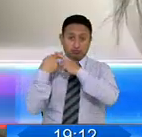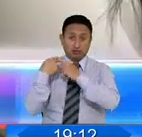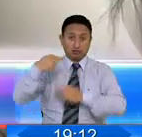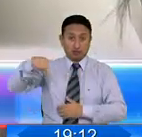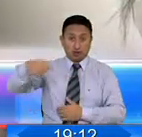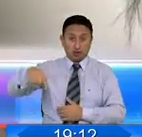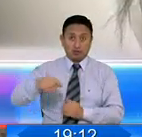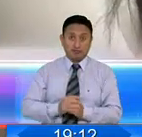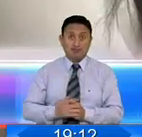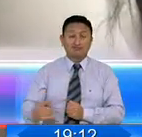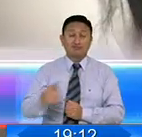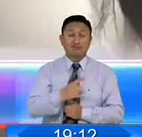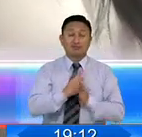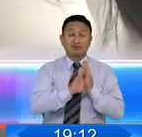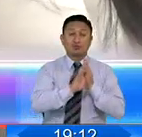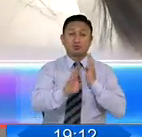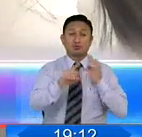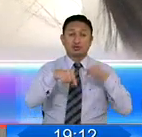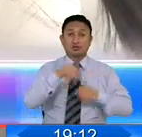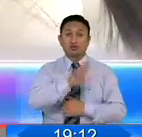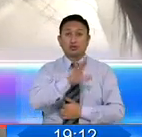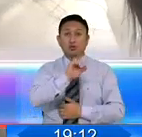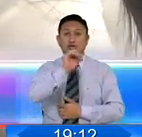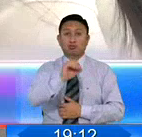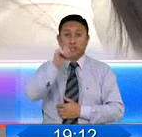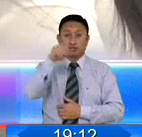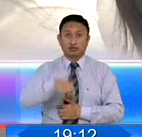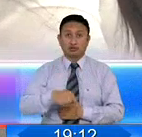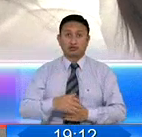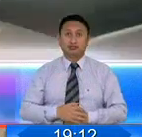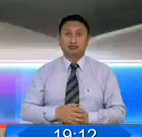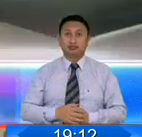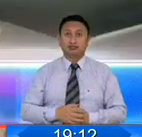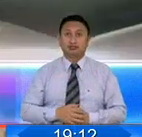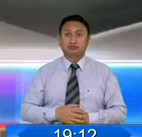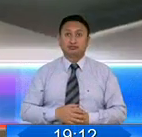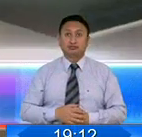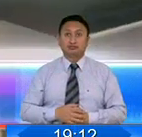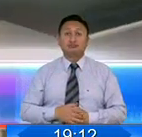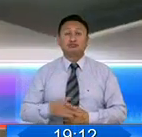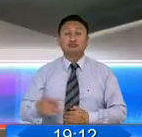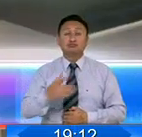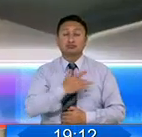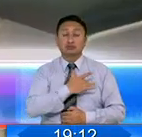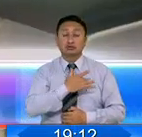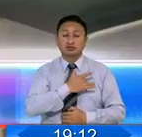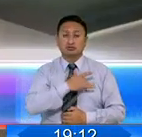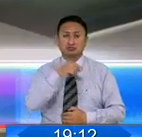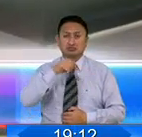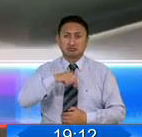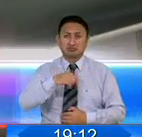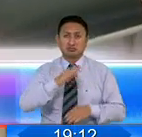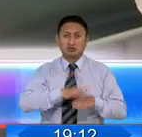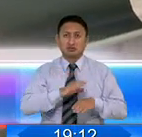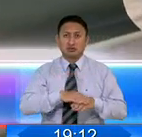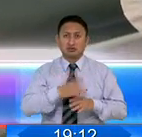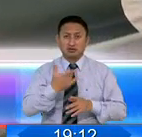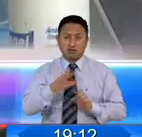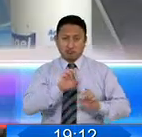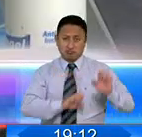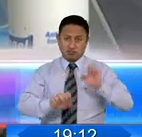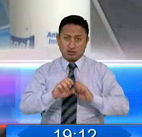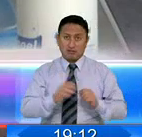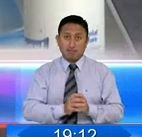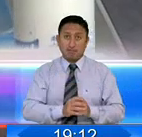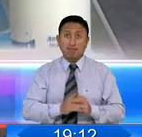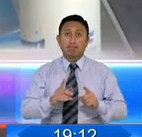este número al 50% se le practica la prueba PCR, ya que sus síntomas así lo ameritan tras la valoración. Pero de